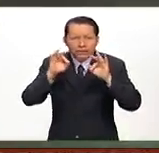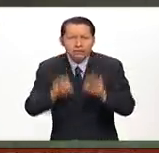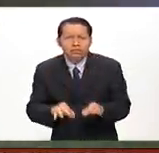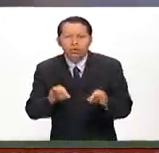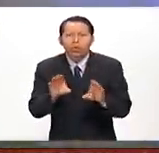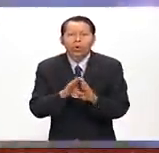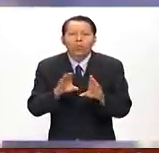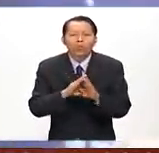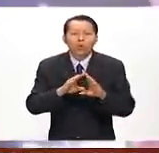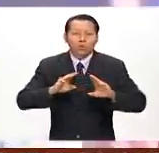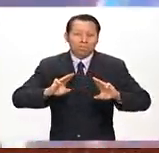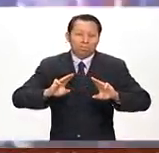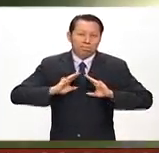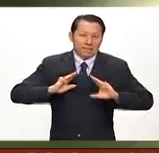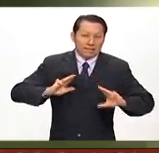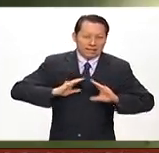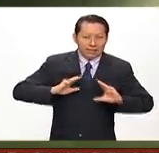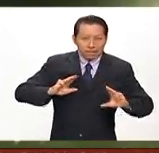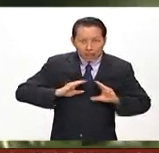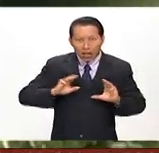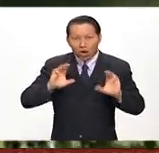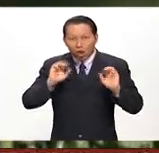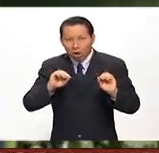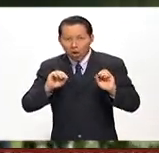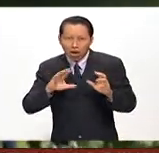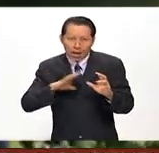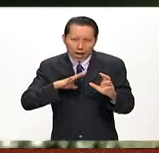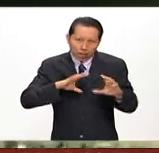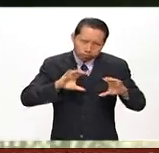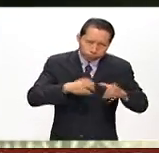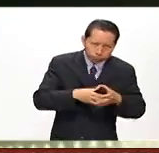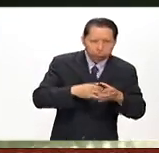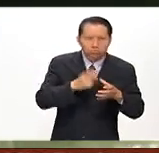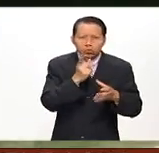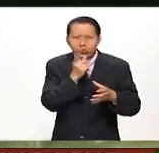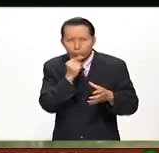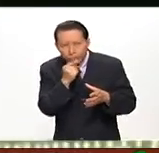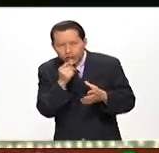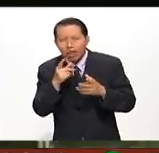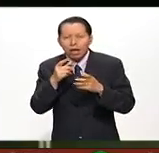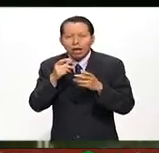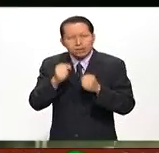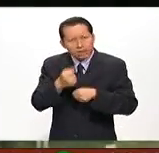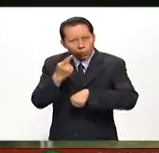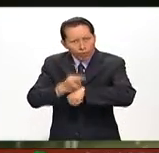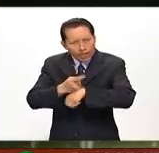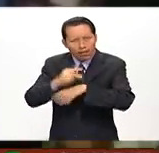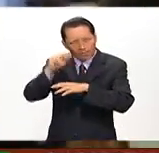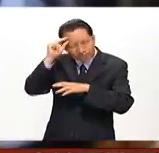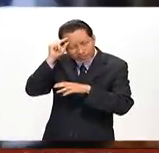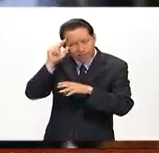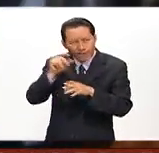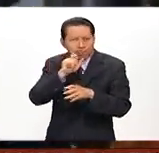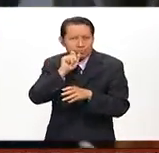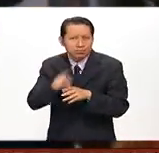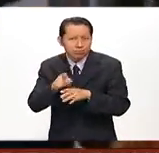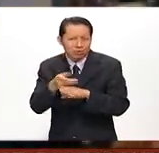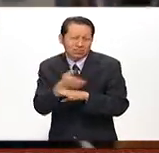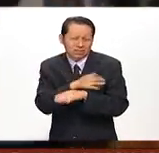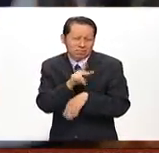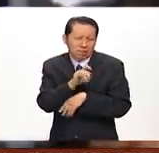ataque militar o una estrategia militar, policíaca, de seguridad, de inteligencia, cuando lo acaba de decir muy bien